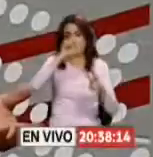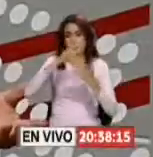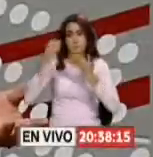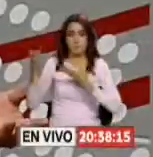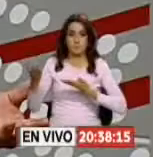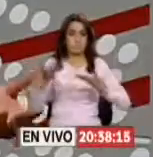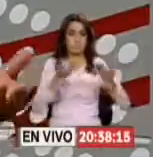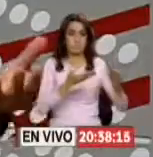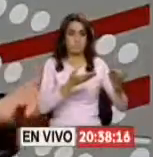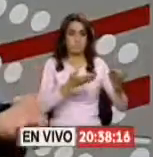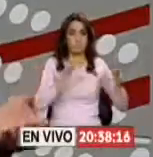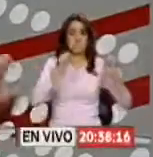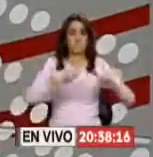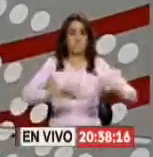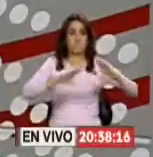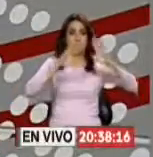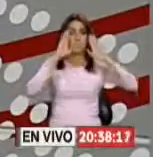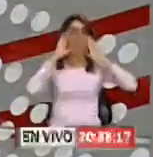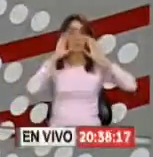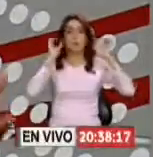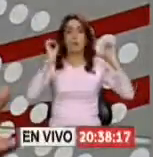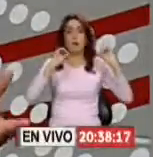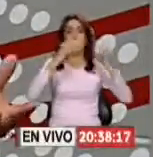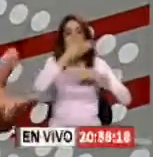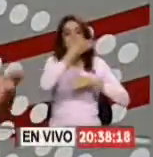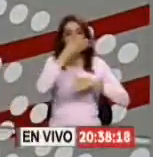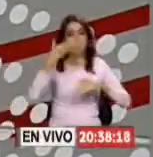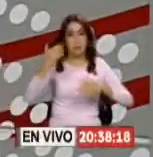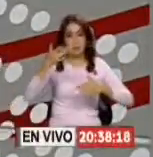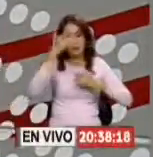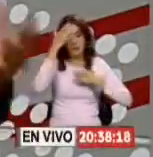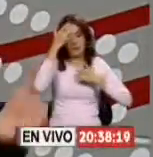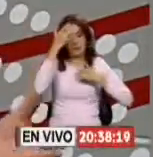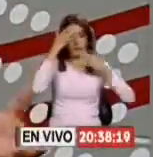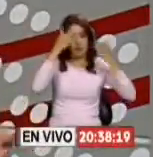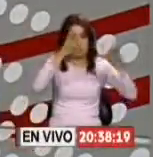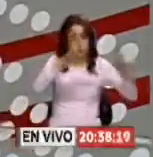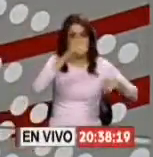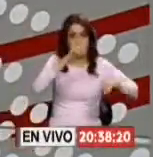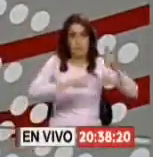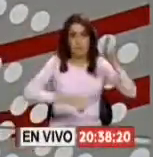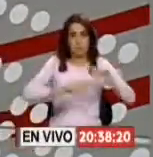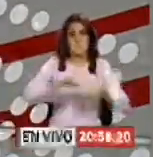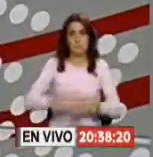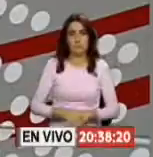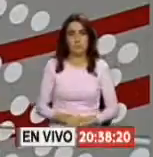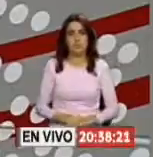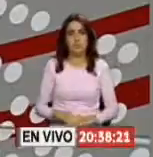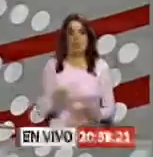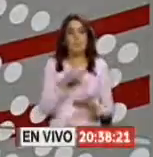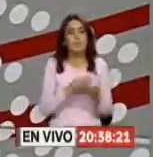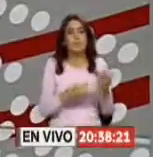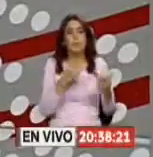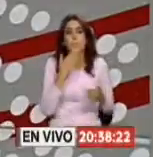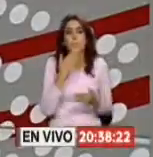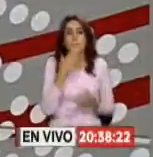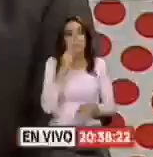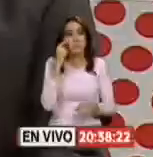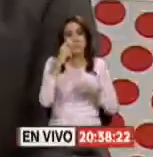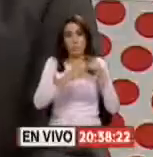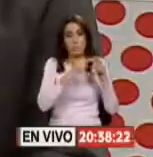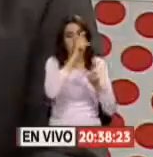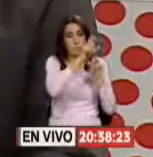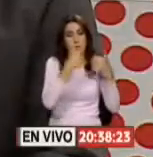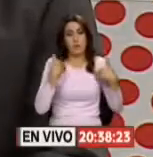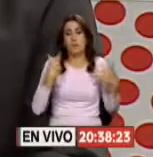finalmente se puedan atender de mejor manera o enfrentar la enfermedad bajo otras circunstancias. ¿Qué es lo que pasa cuando un paciente de cáncer